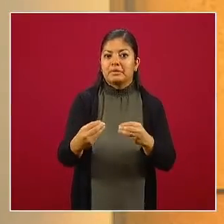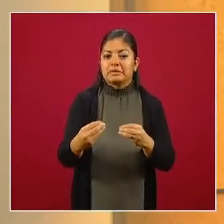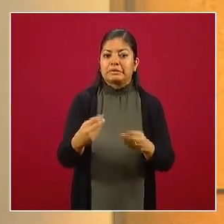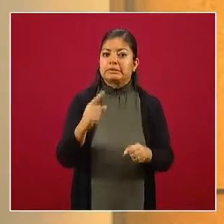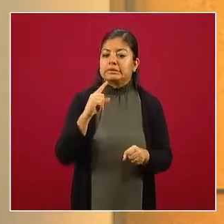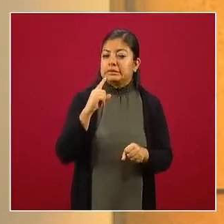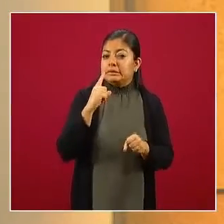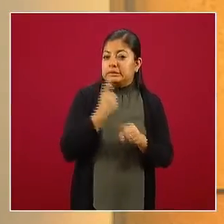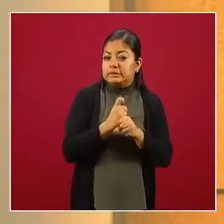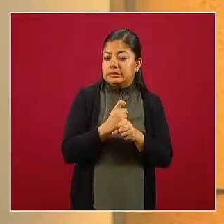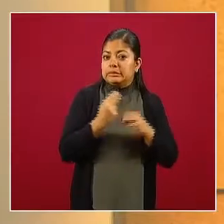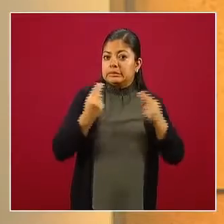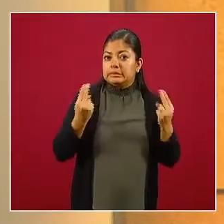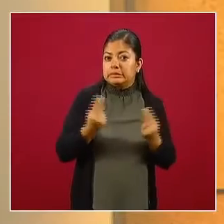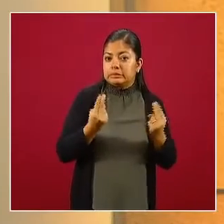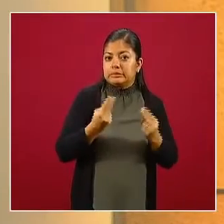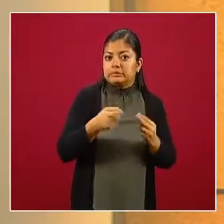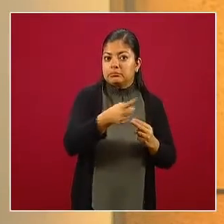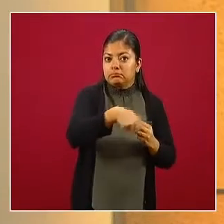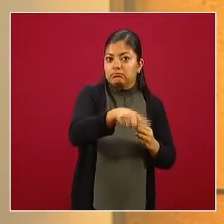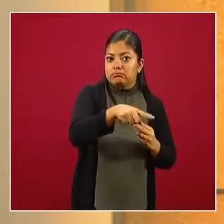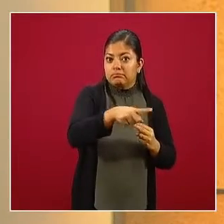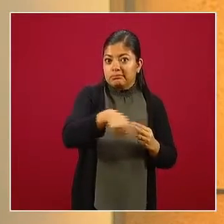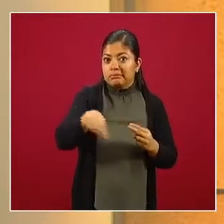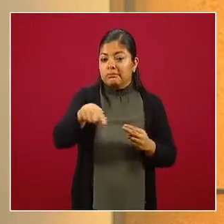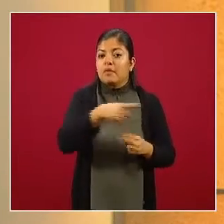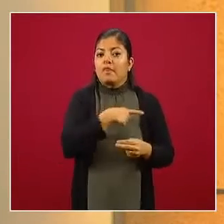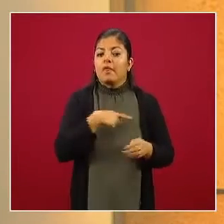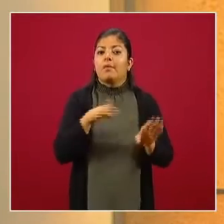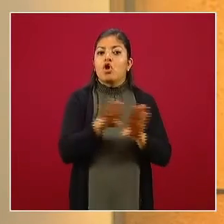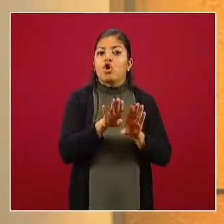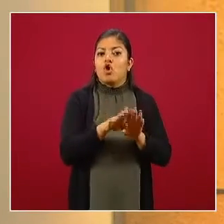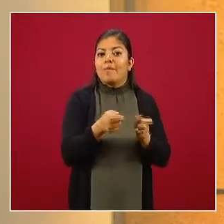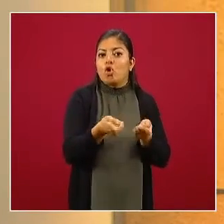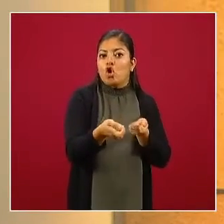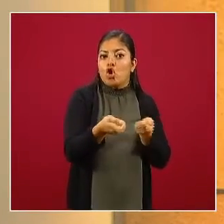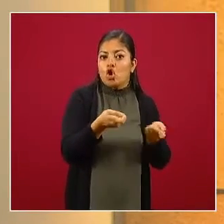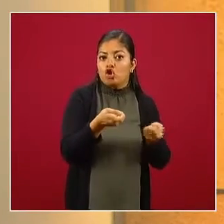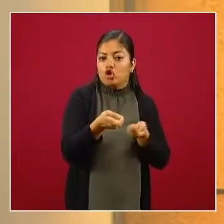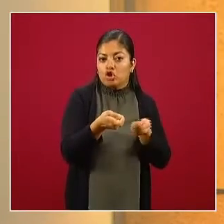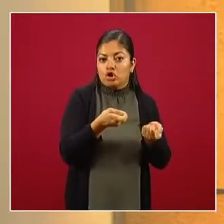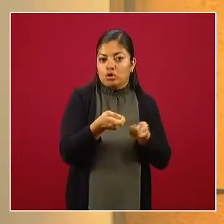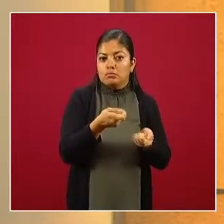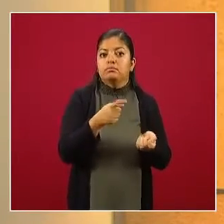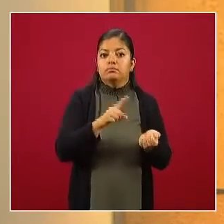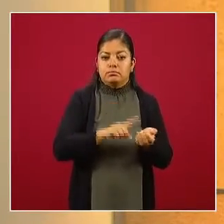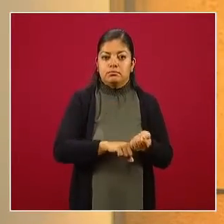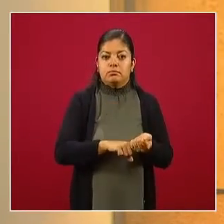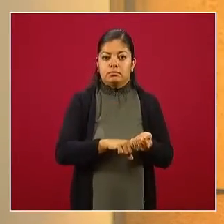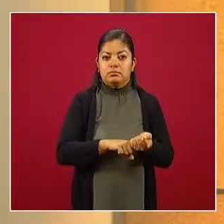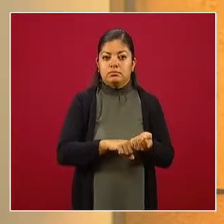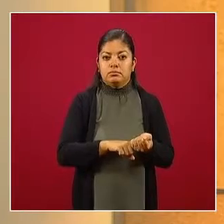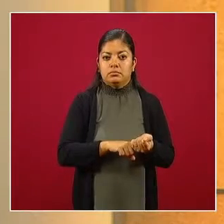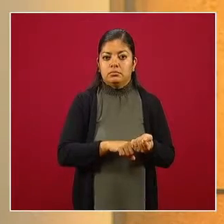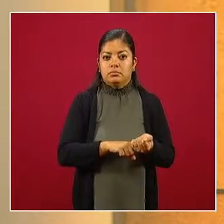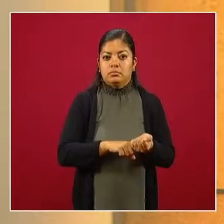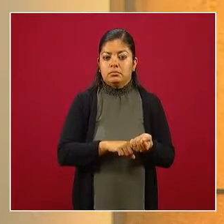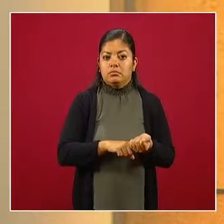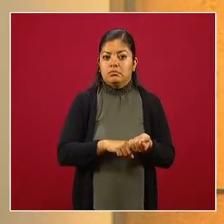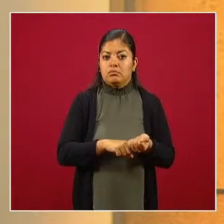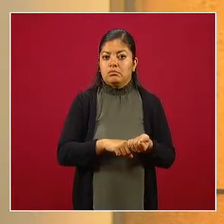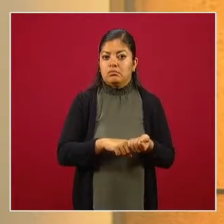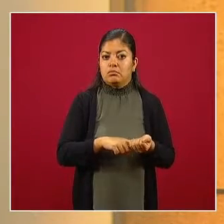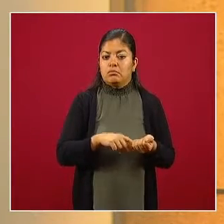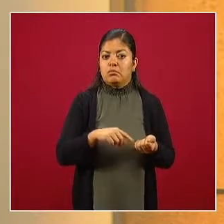actividad y permitiera el control con las intervenciones no